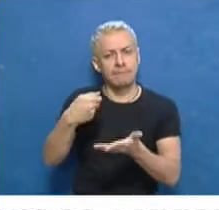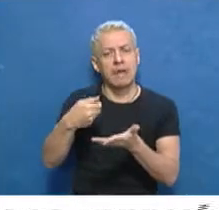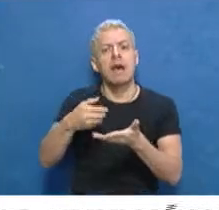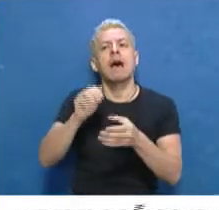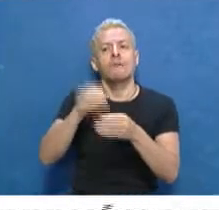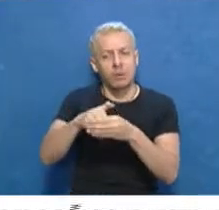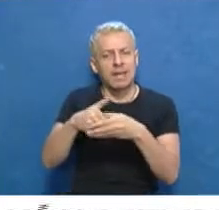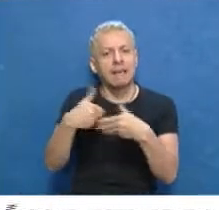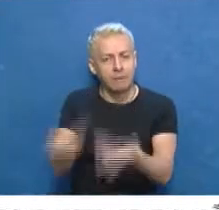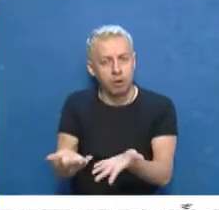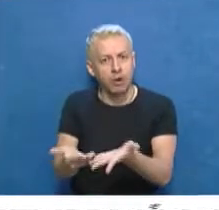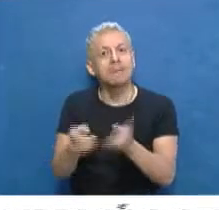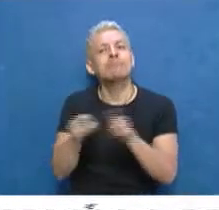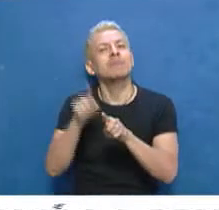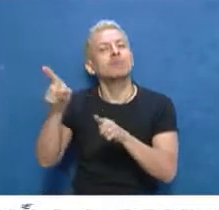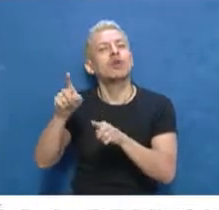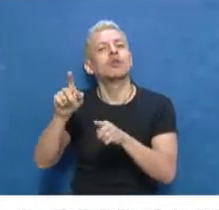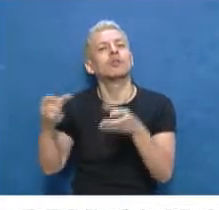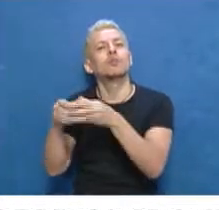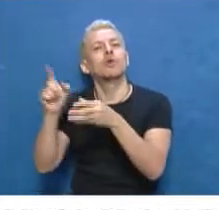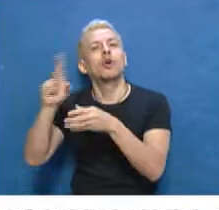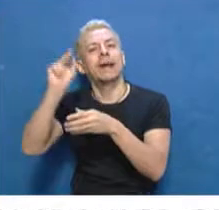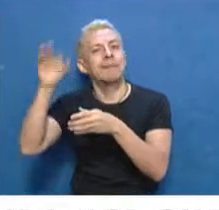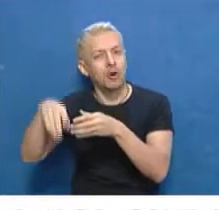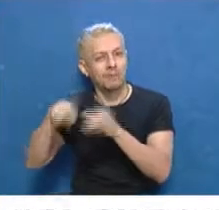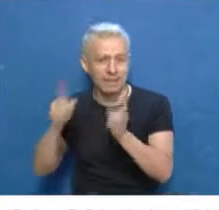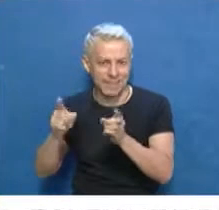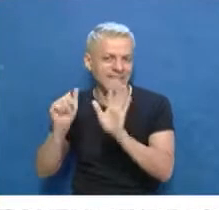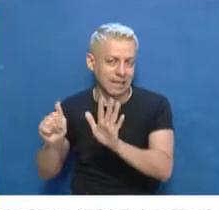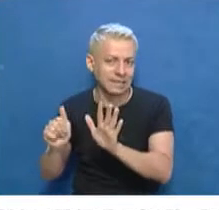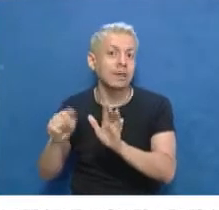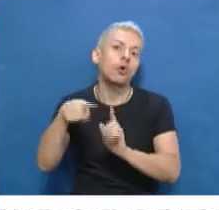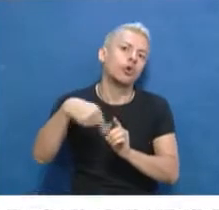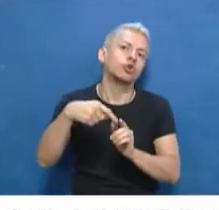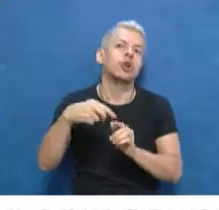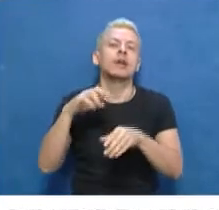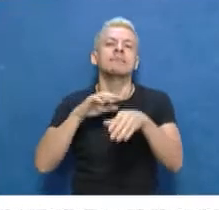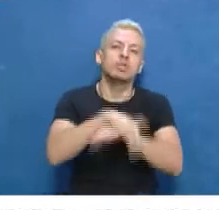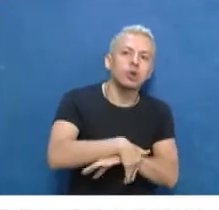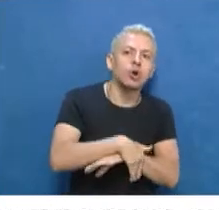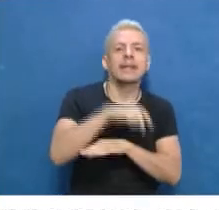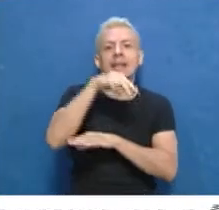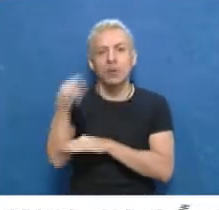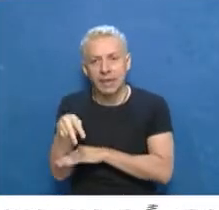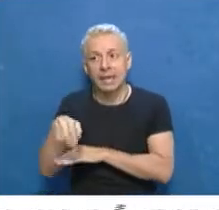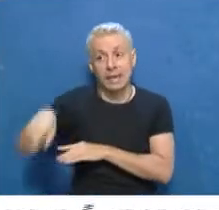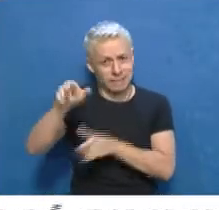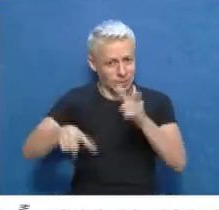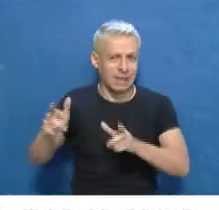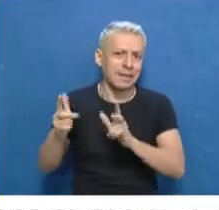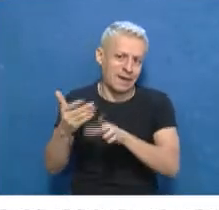mendocino José Luis Ramón, y hay 2 diputados de monobloques de Misiones y también de la provincia de Neuquén que van a acompañar.